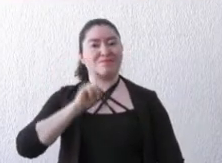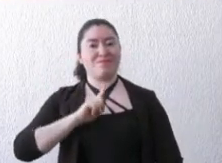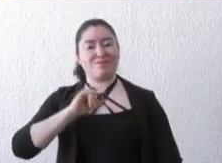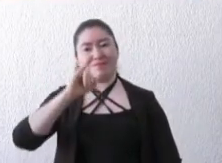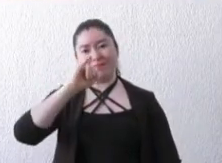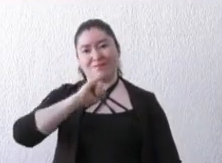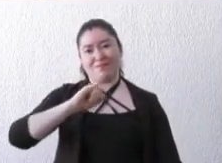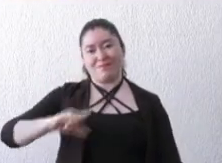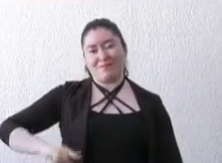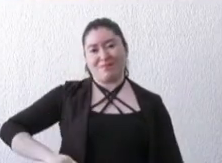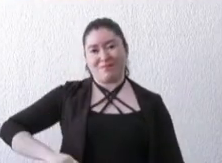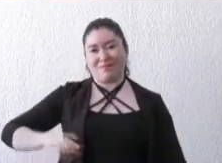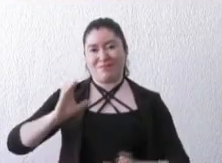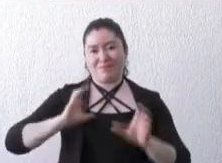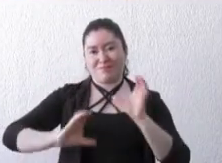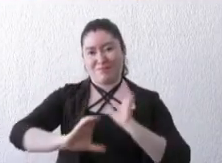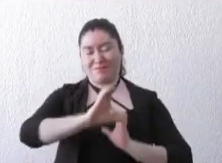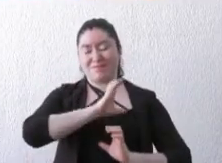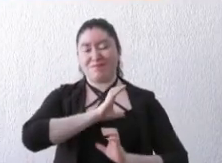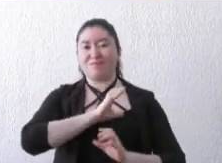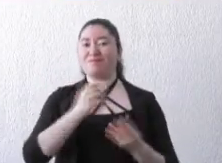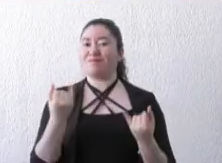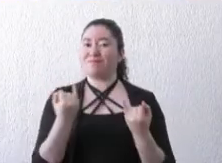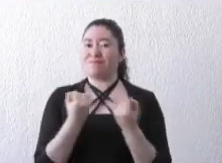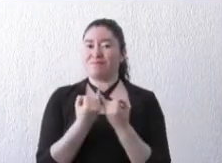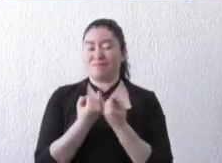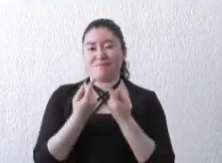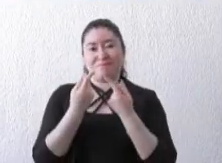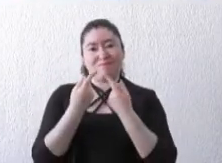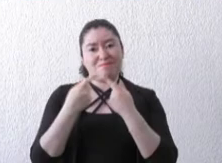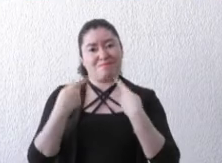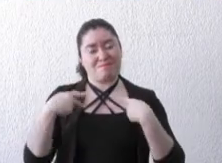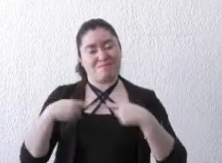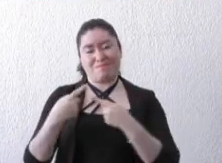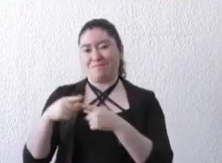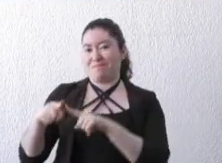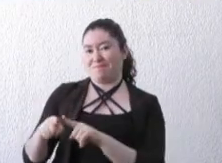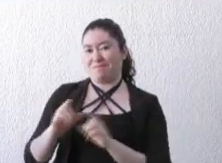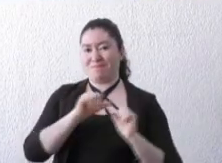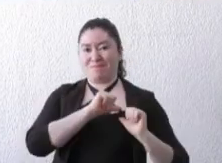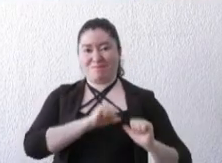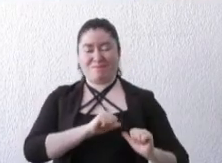de gobierno de la Ciudad de México, y autoridades que le acompañan.